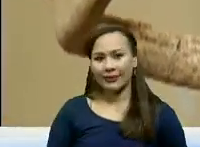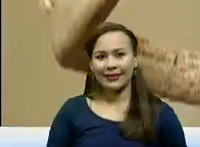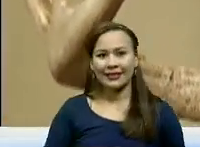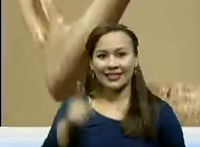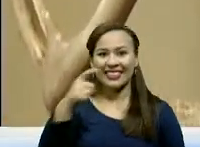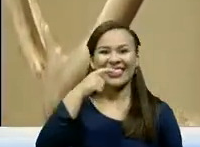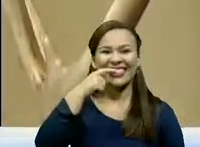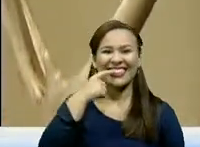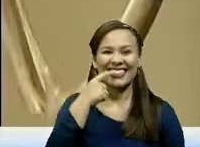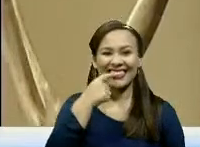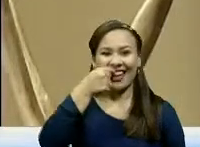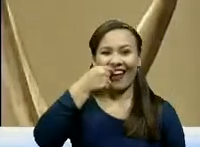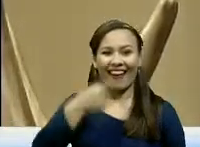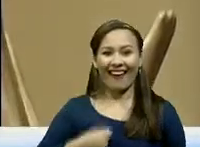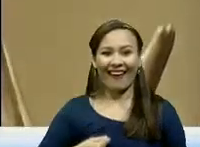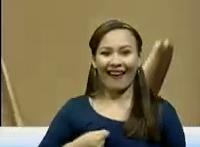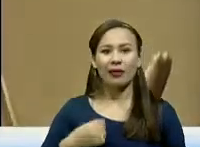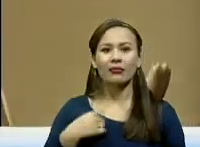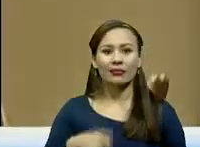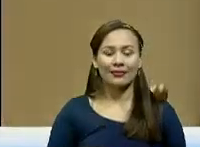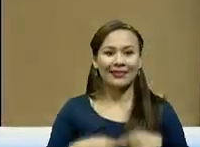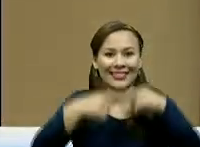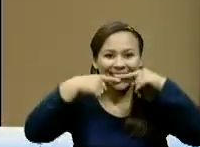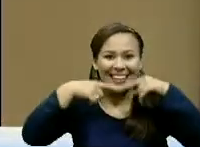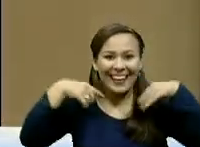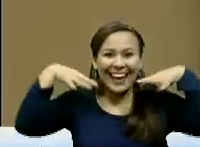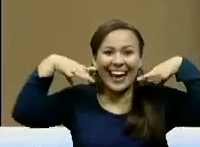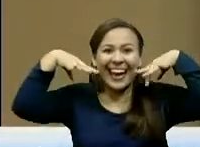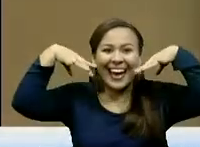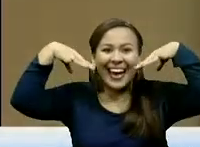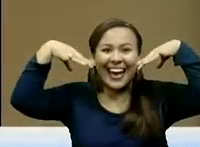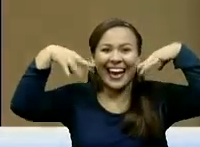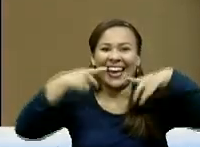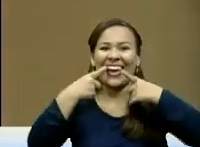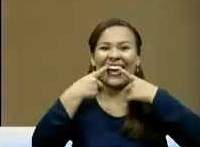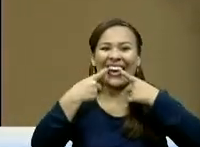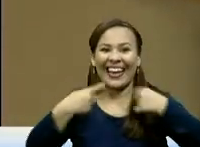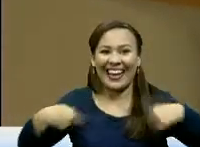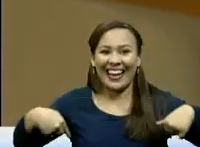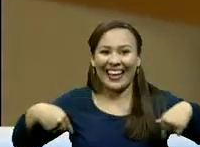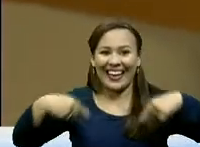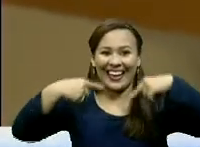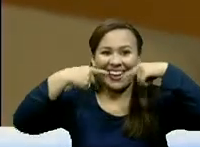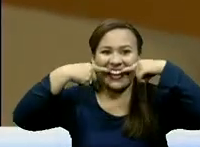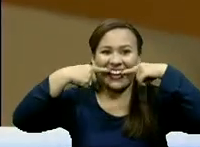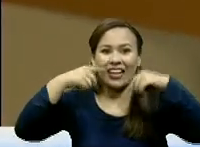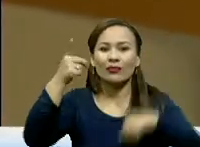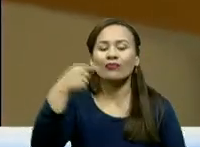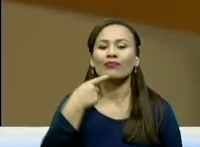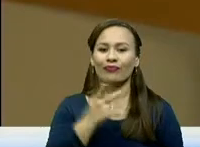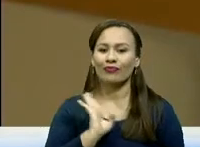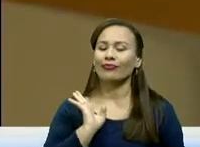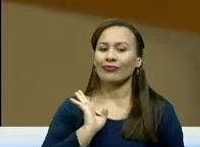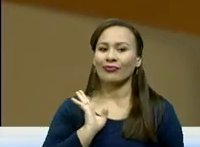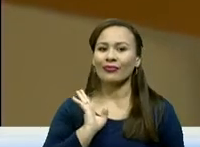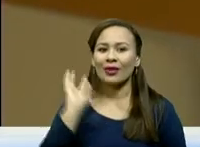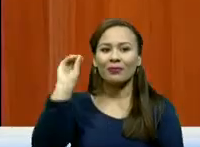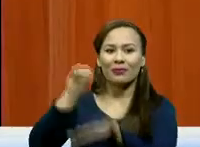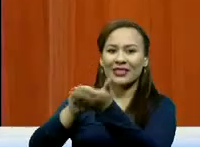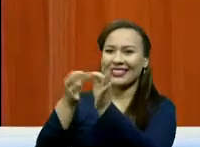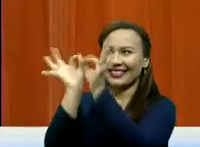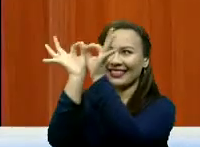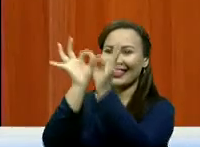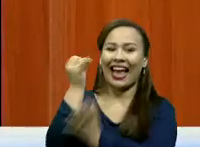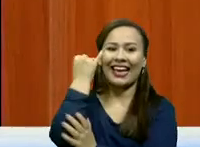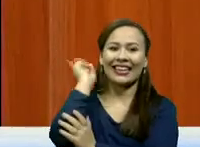colmillos cruzados, porque cuando uno hace esta expresión, obviamente se ve los dientes y ya los caninos se reflejan, pero para